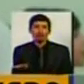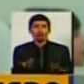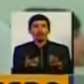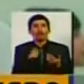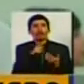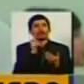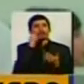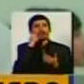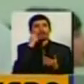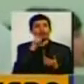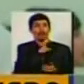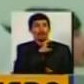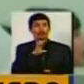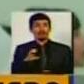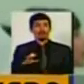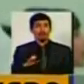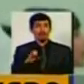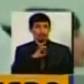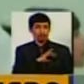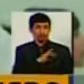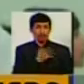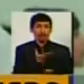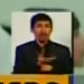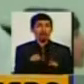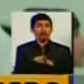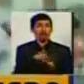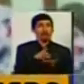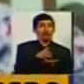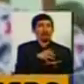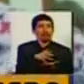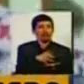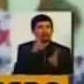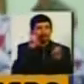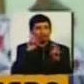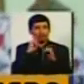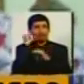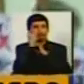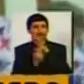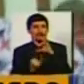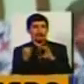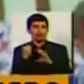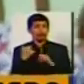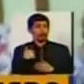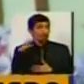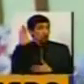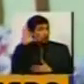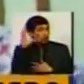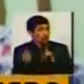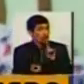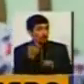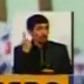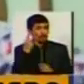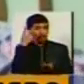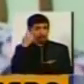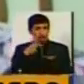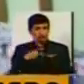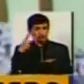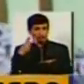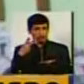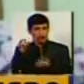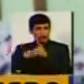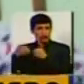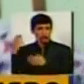insisto, colocan al Estado de Chile en una situación de vulnerabilidad en el concierto internacional. Lo escuché por primera vez en 2000,